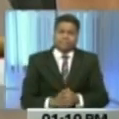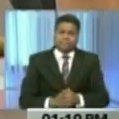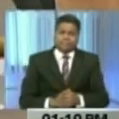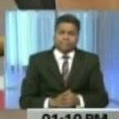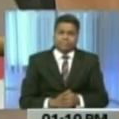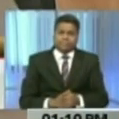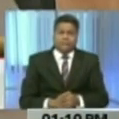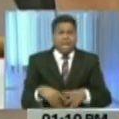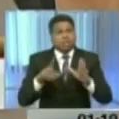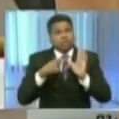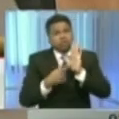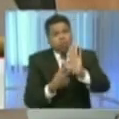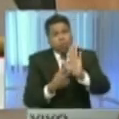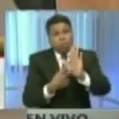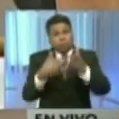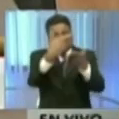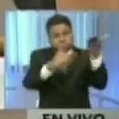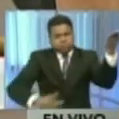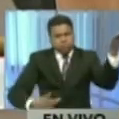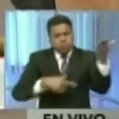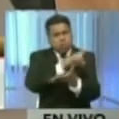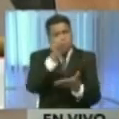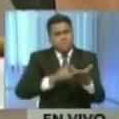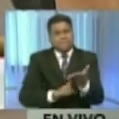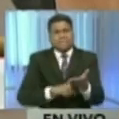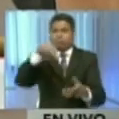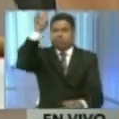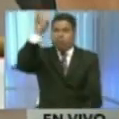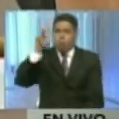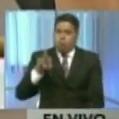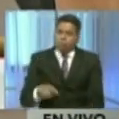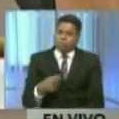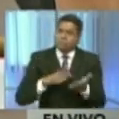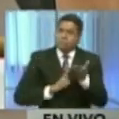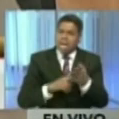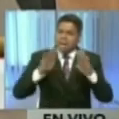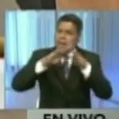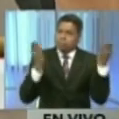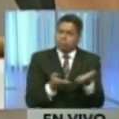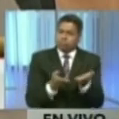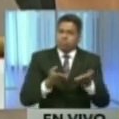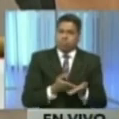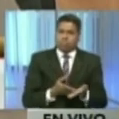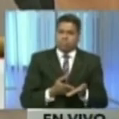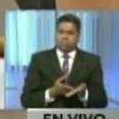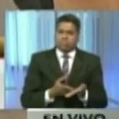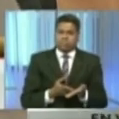portadas, editoriales, todos los días en el mundo entero.